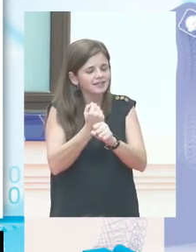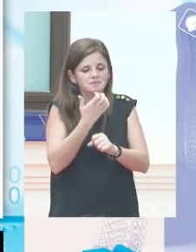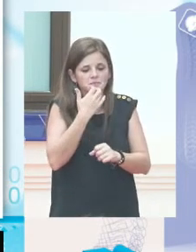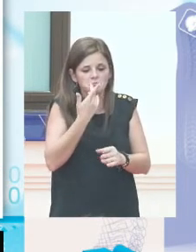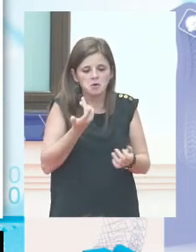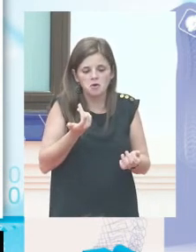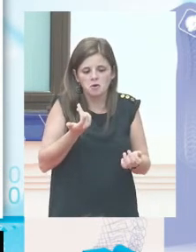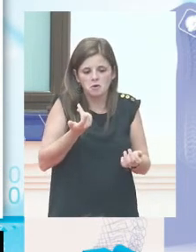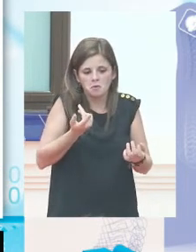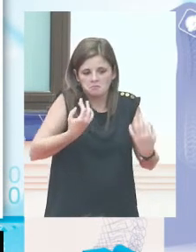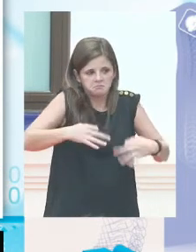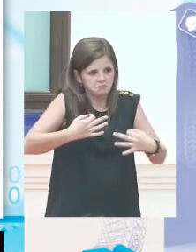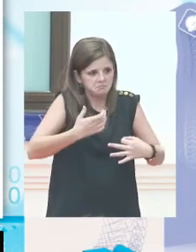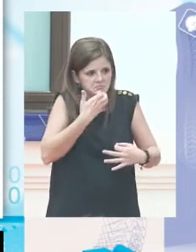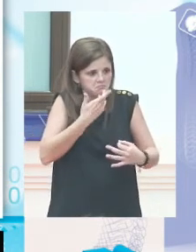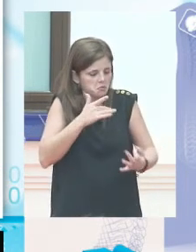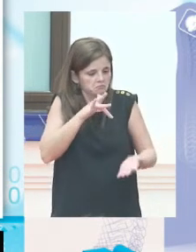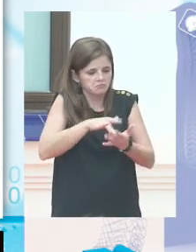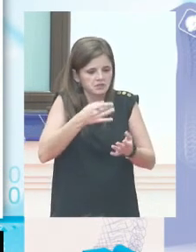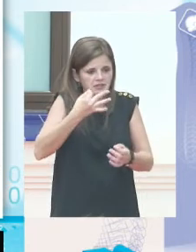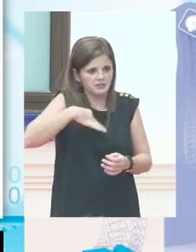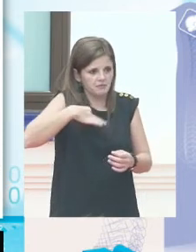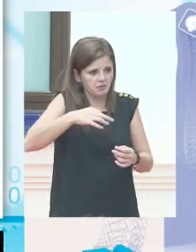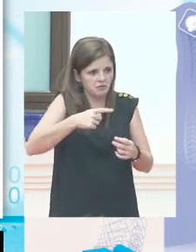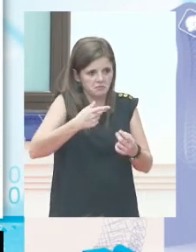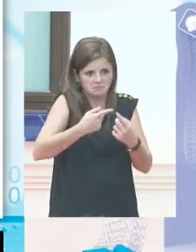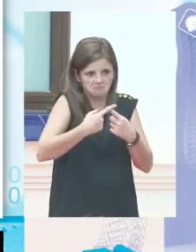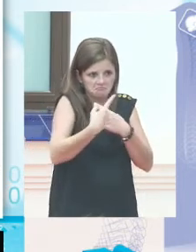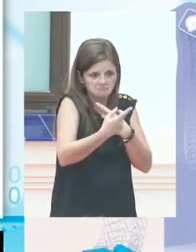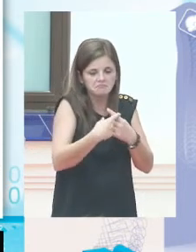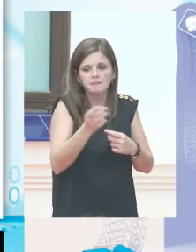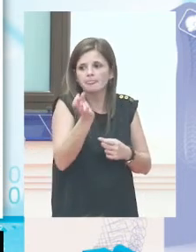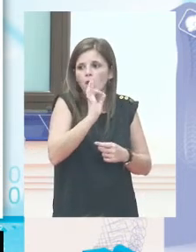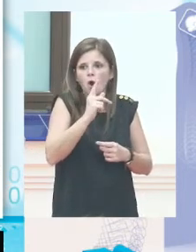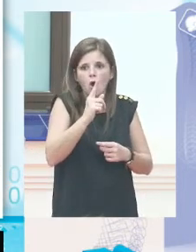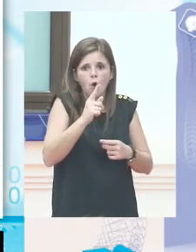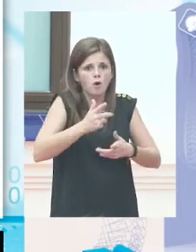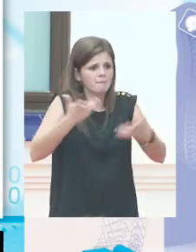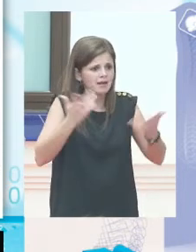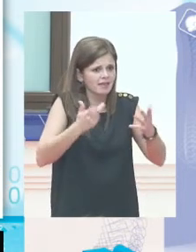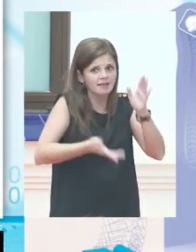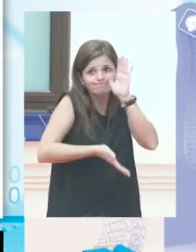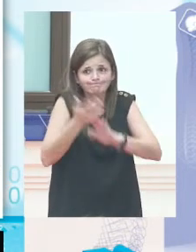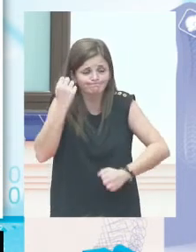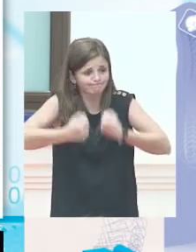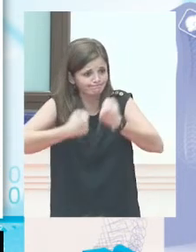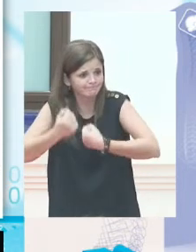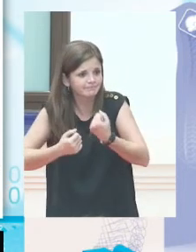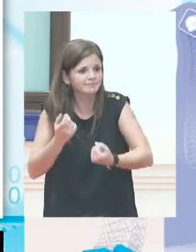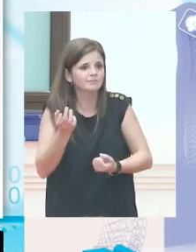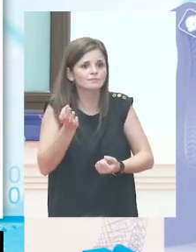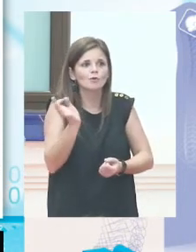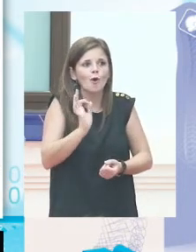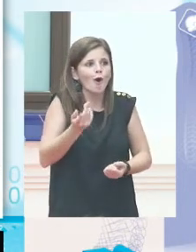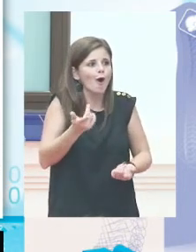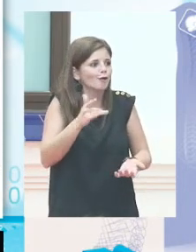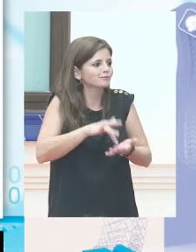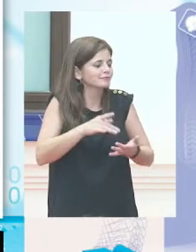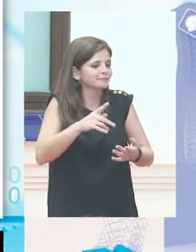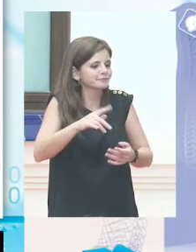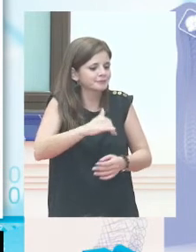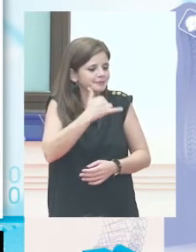baño, existe una emergencia y hay que salir corriendo, tareas como hacer una